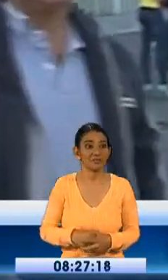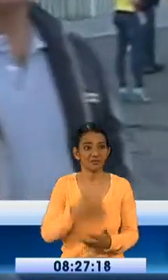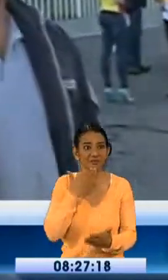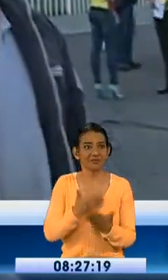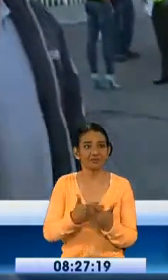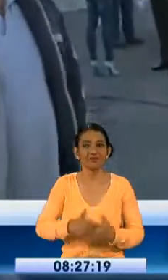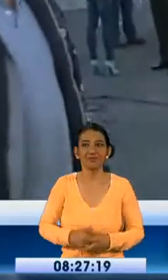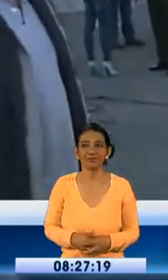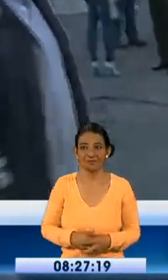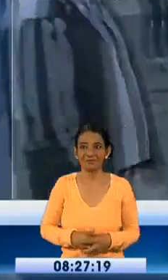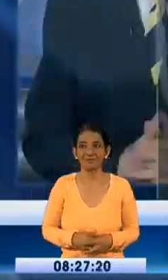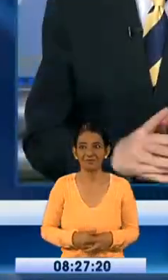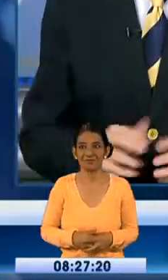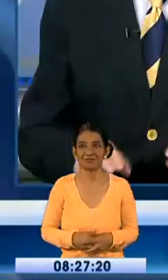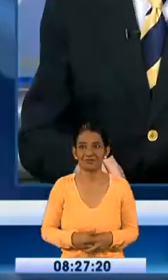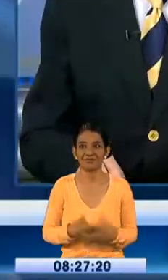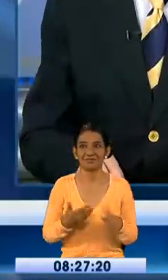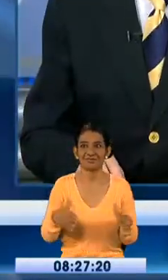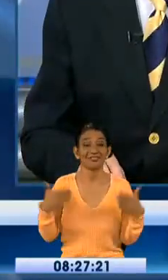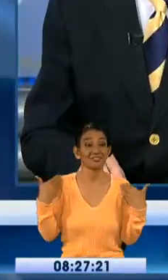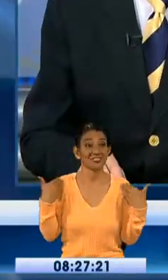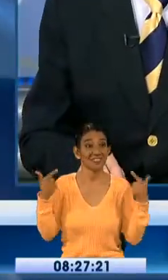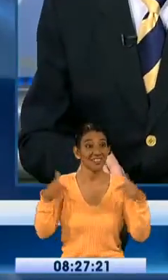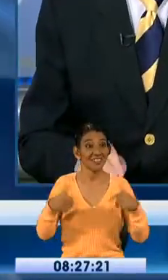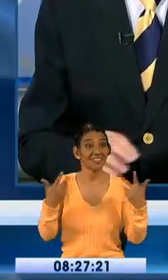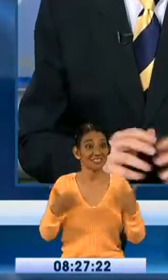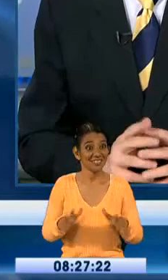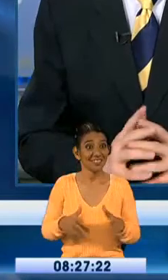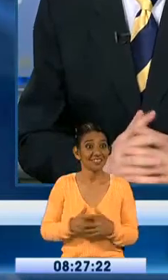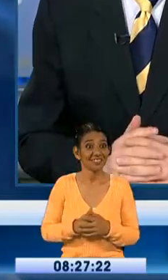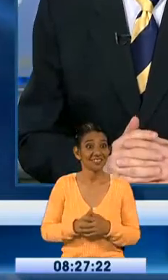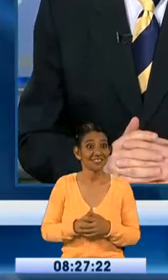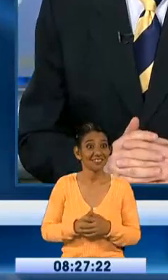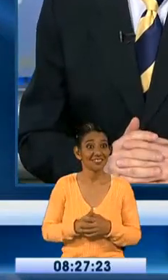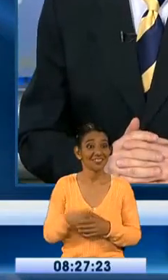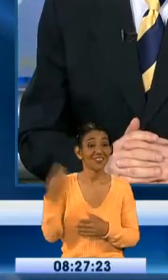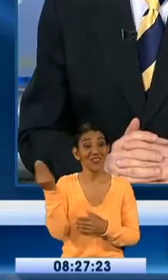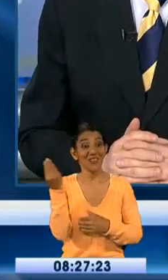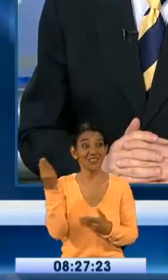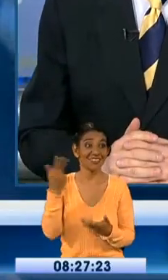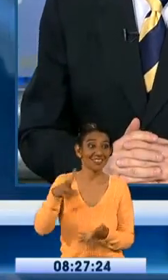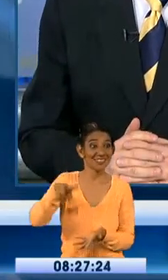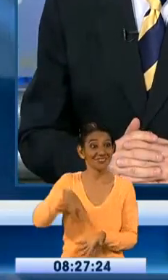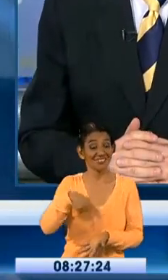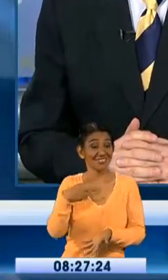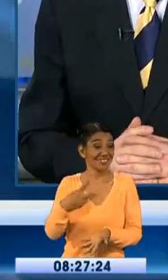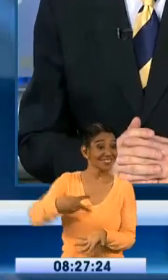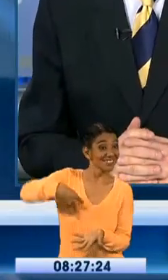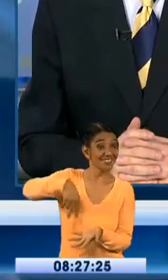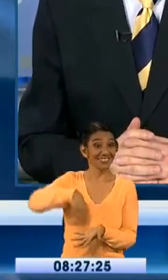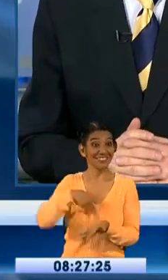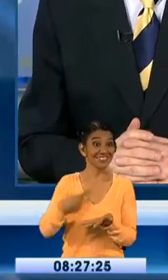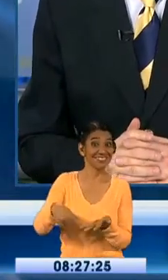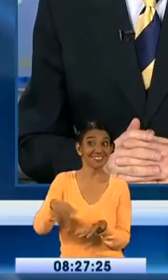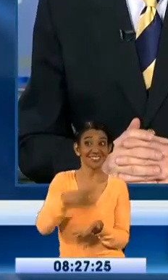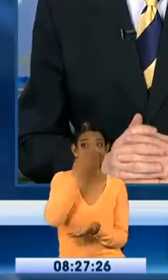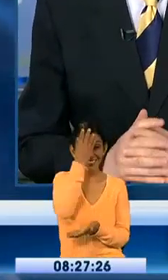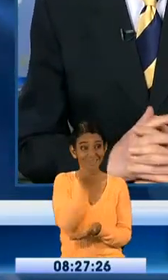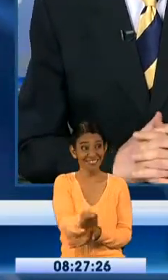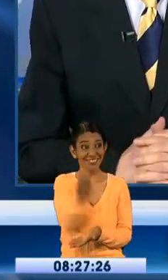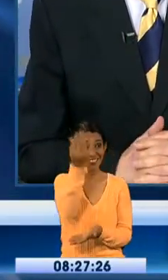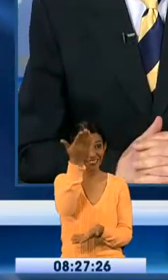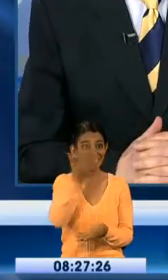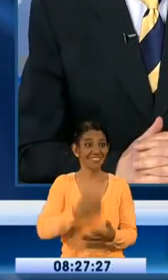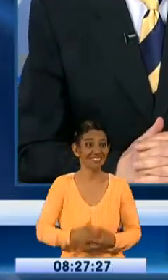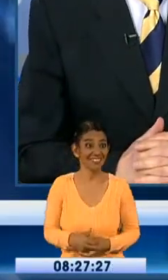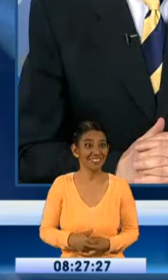Bueno, Roberto, esa es la alegría que se vive también. Aquí hay unas lindas niñas bailando ya aquí. Bueno, buenos días. ¿Cuál es su pronóstico para el día de